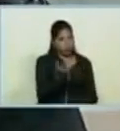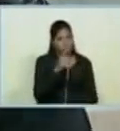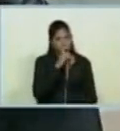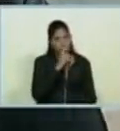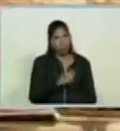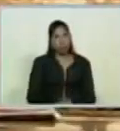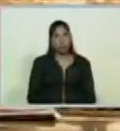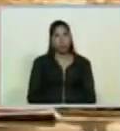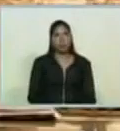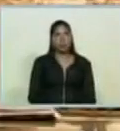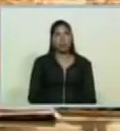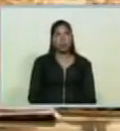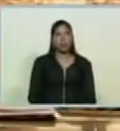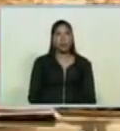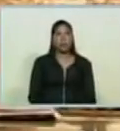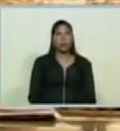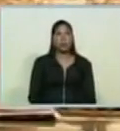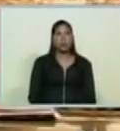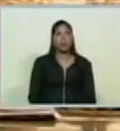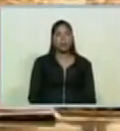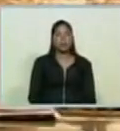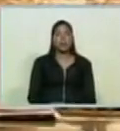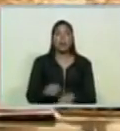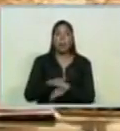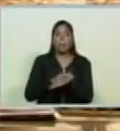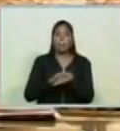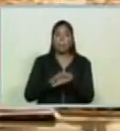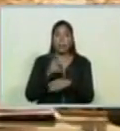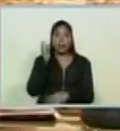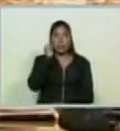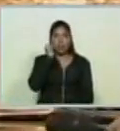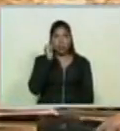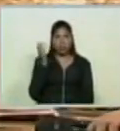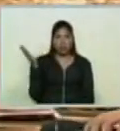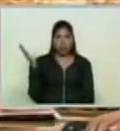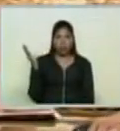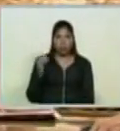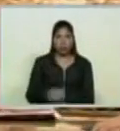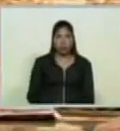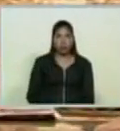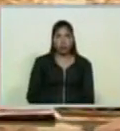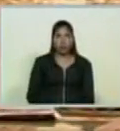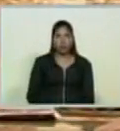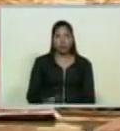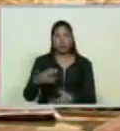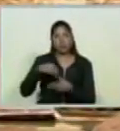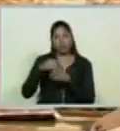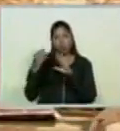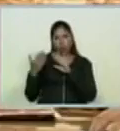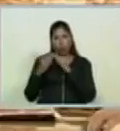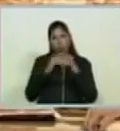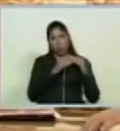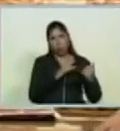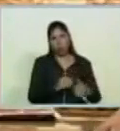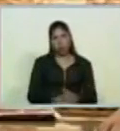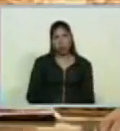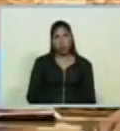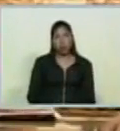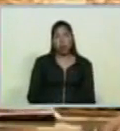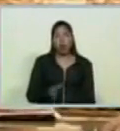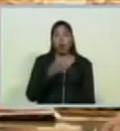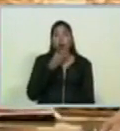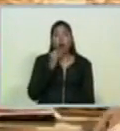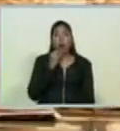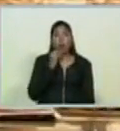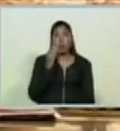muchas gracias, compañera Kira Andrade, nuestra ministra del Poder Popular para las Comunas. Una muchacha que viene de